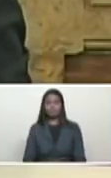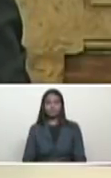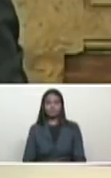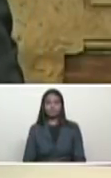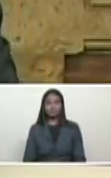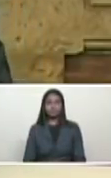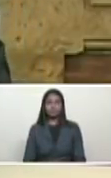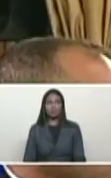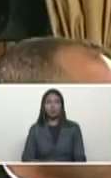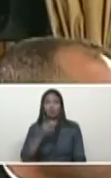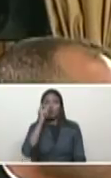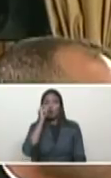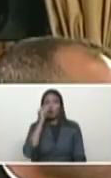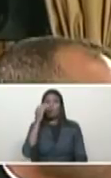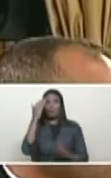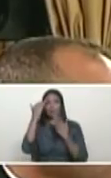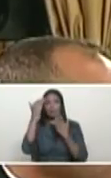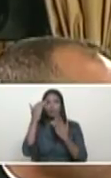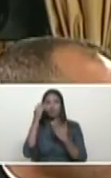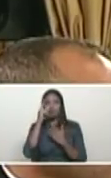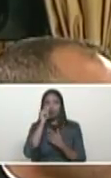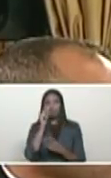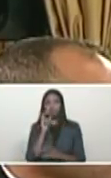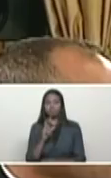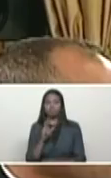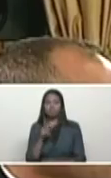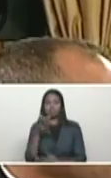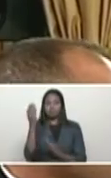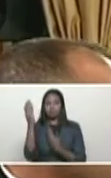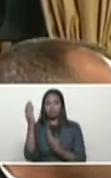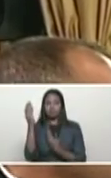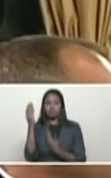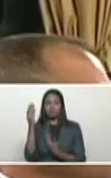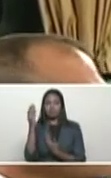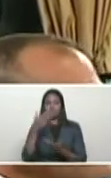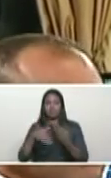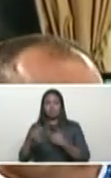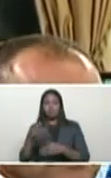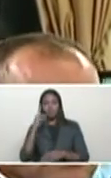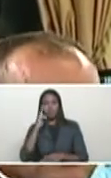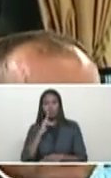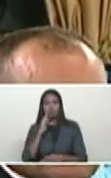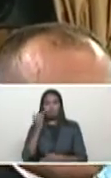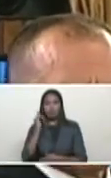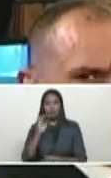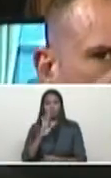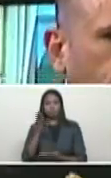en jefe gonzález lópez jefe del servicio bolivariano